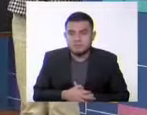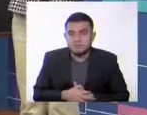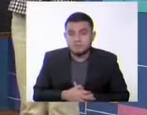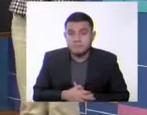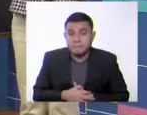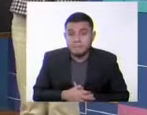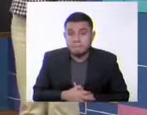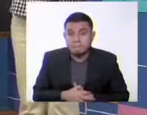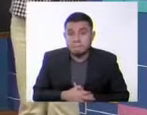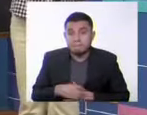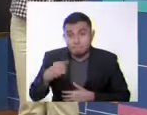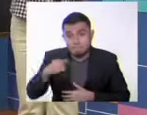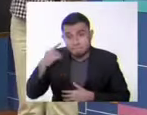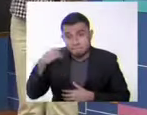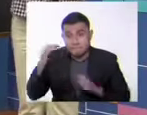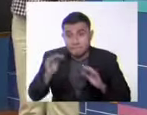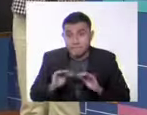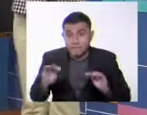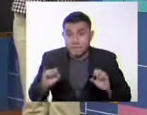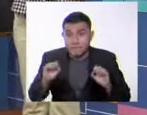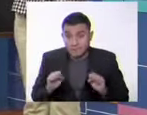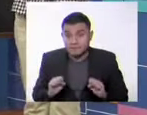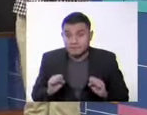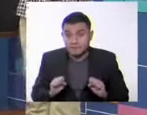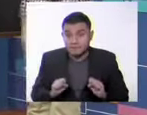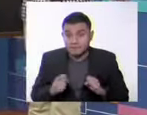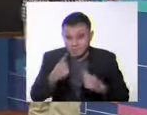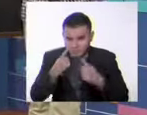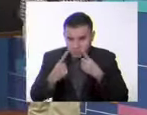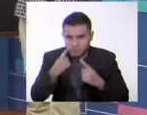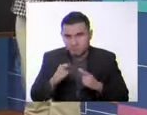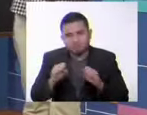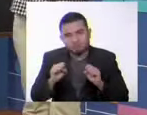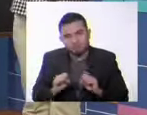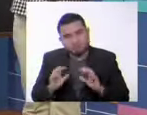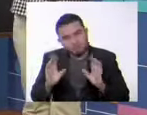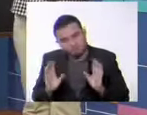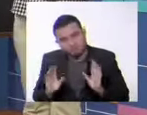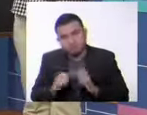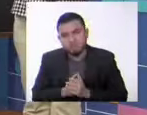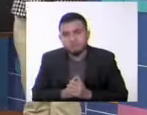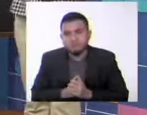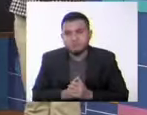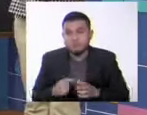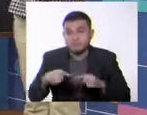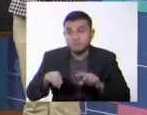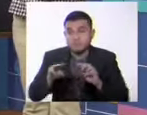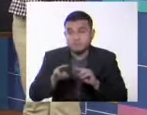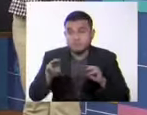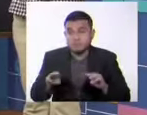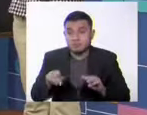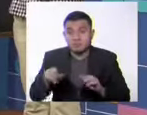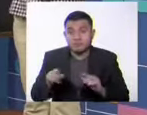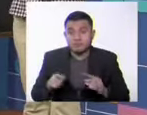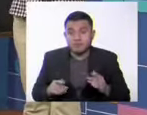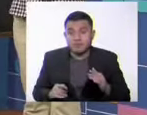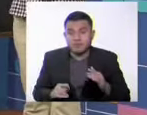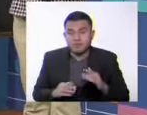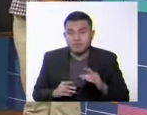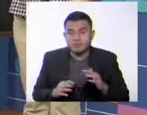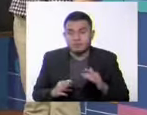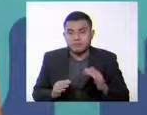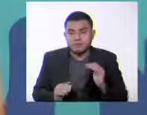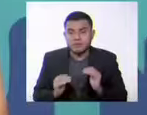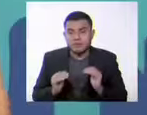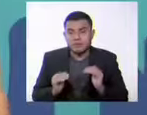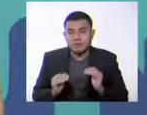los niños y las niñas pueden visitar, bueno, cuando se pueda, Luis, puedan visitar este museo. E igual,